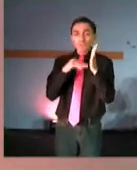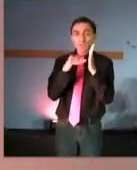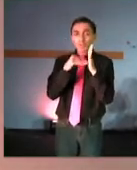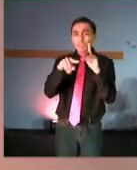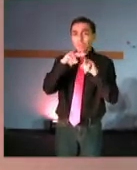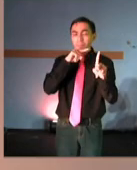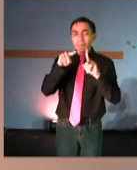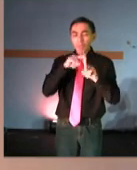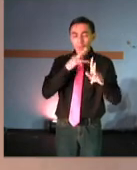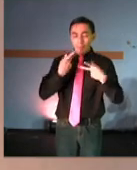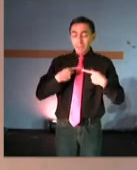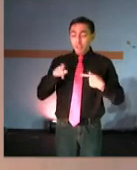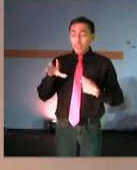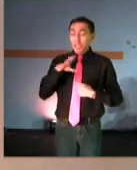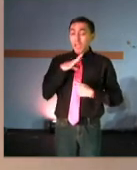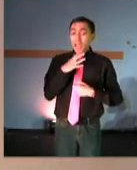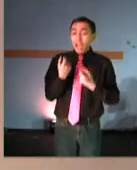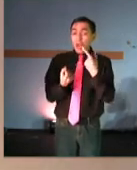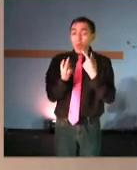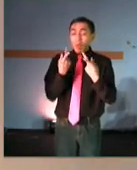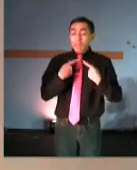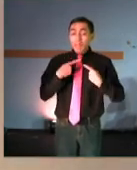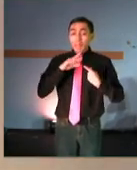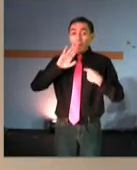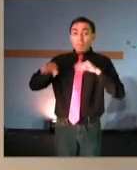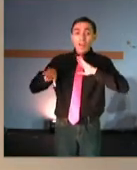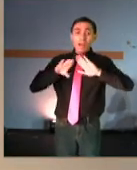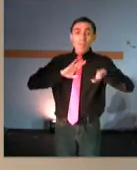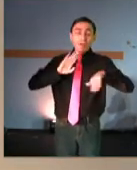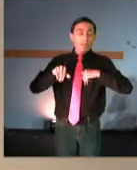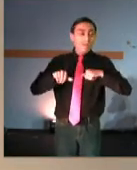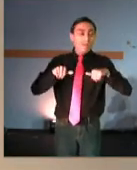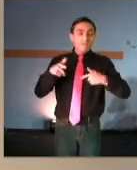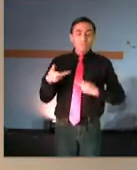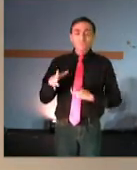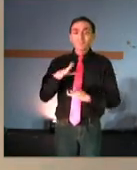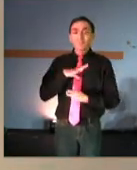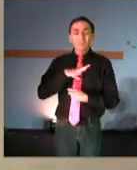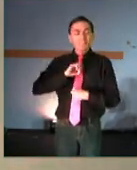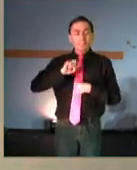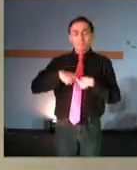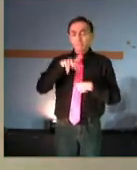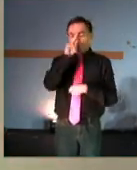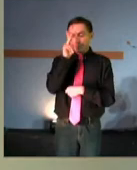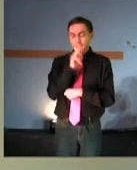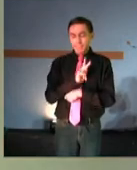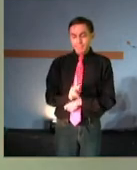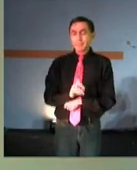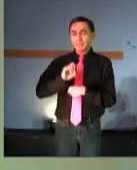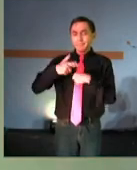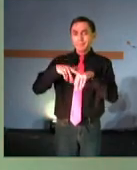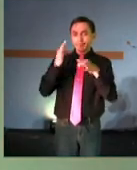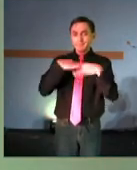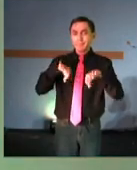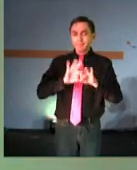estaba comenzando a ser mutada, tergiversada. Es un año clave para nosotros,